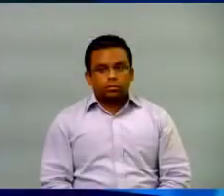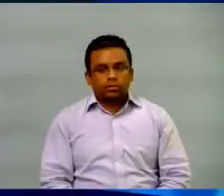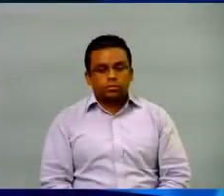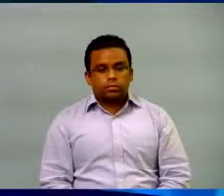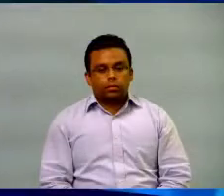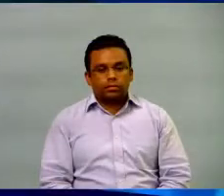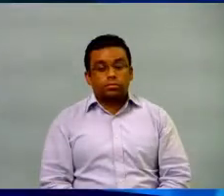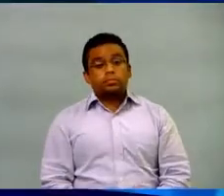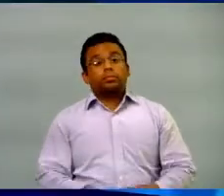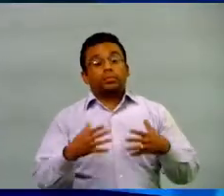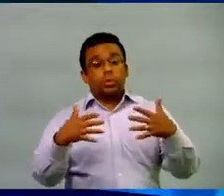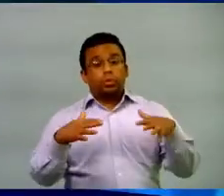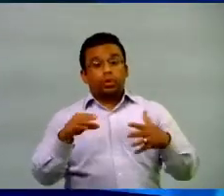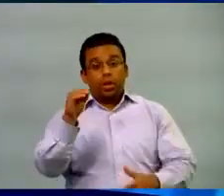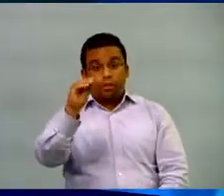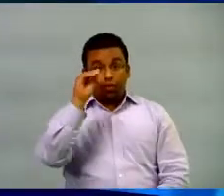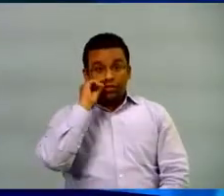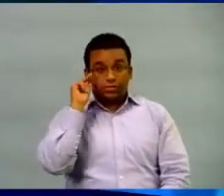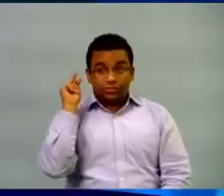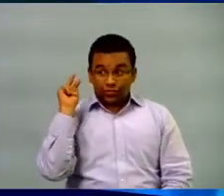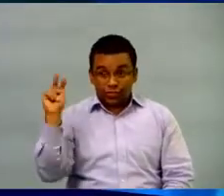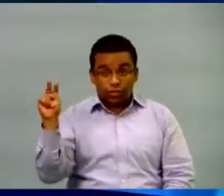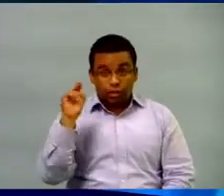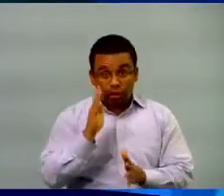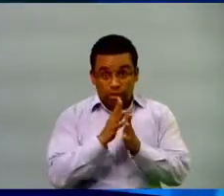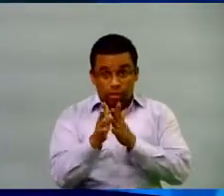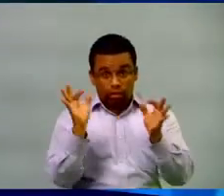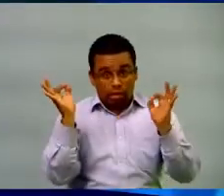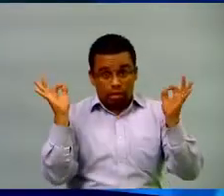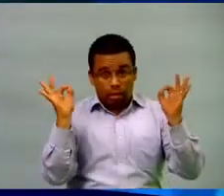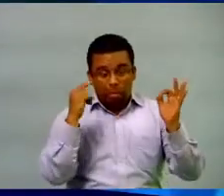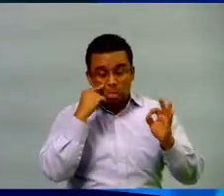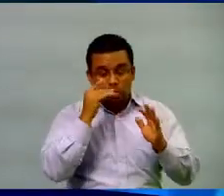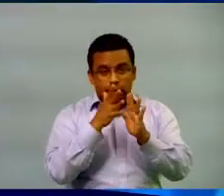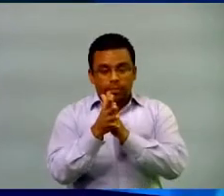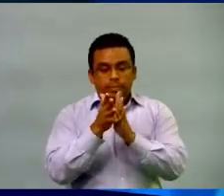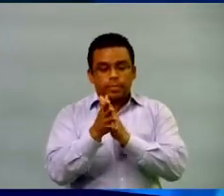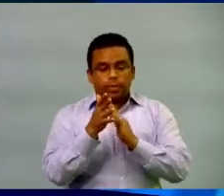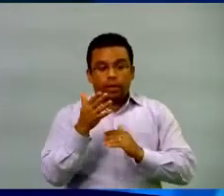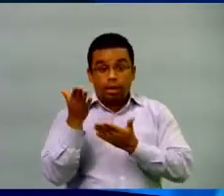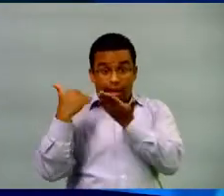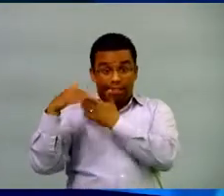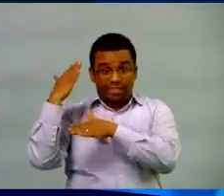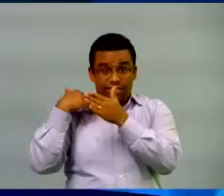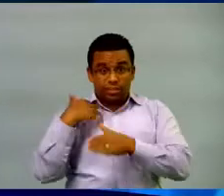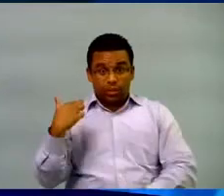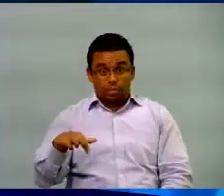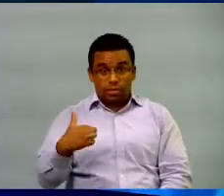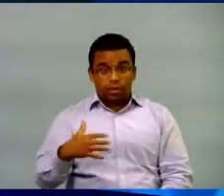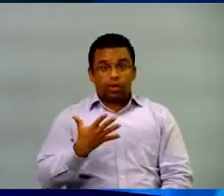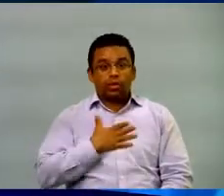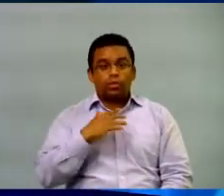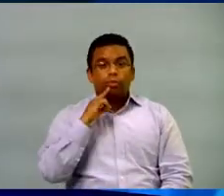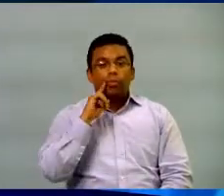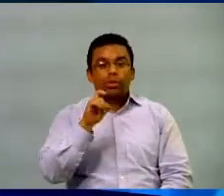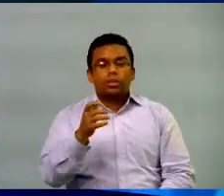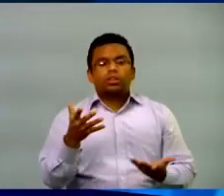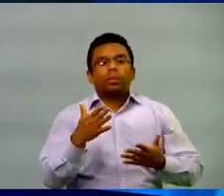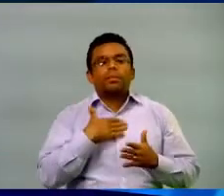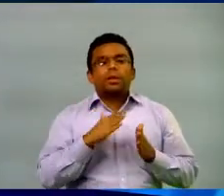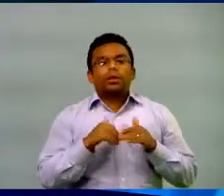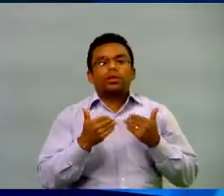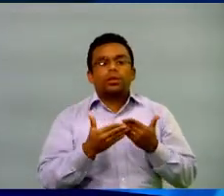Un detalle, yo no sé, ustedes no lo sabían, yo no les había contado. Cuando yo estudié la primaria en Bucaramanga, mi colegio